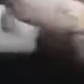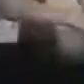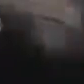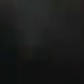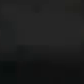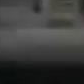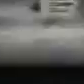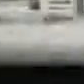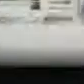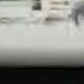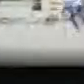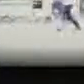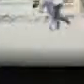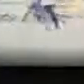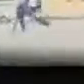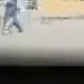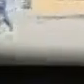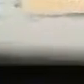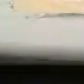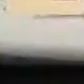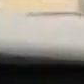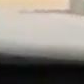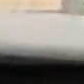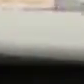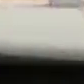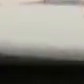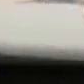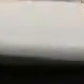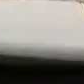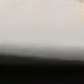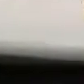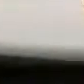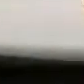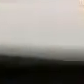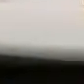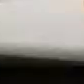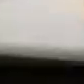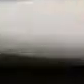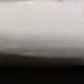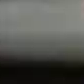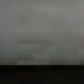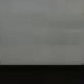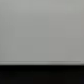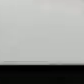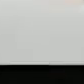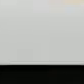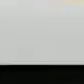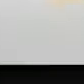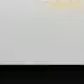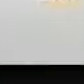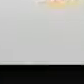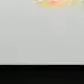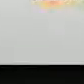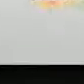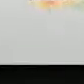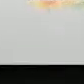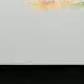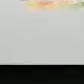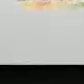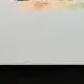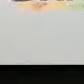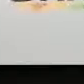El momento ha llegado. Corridas de toros. de la fiesta de verano